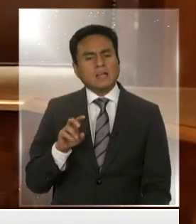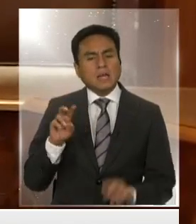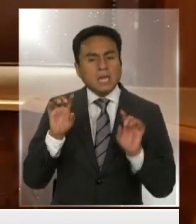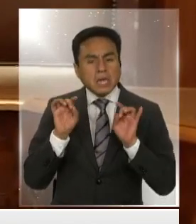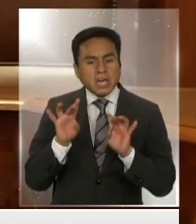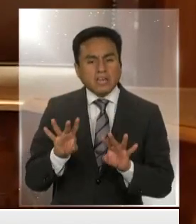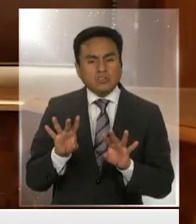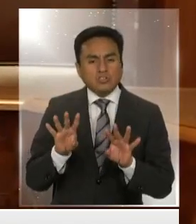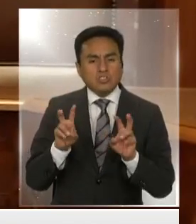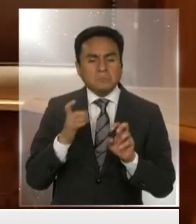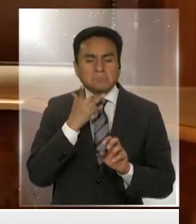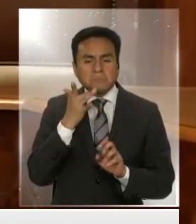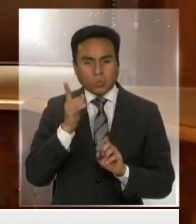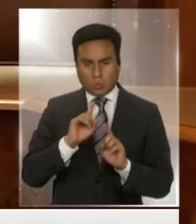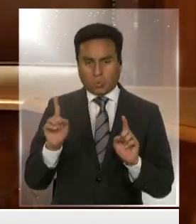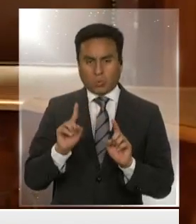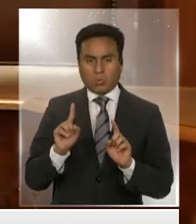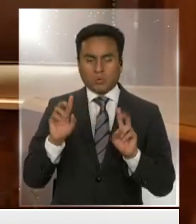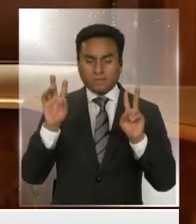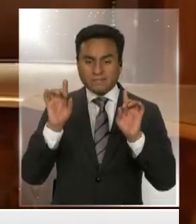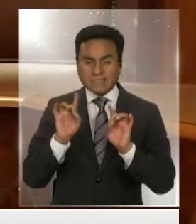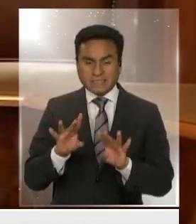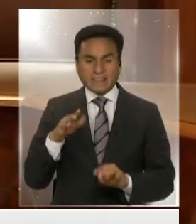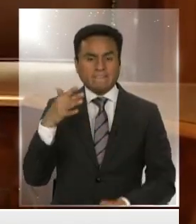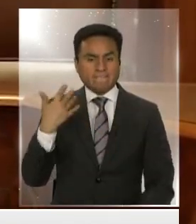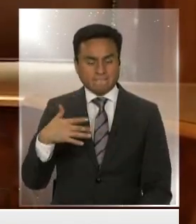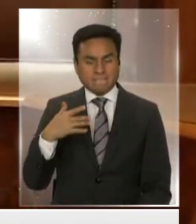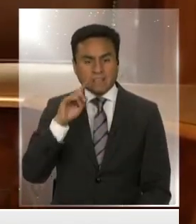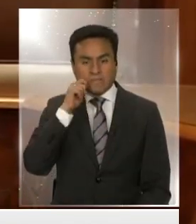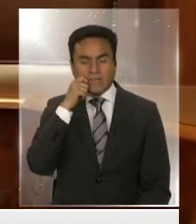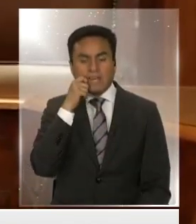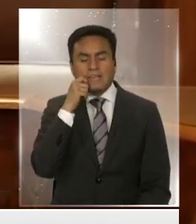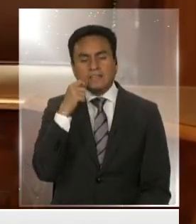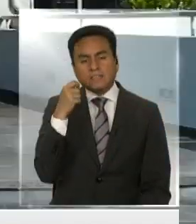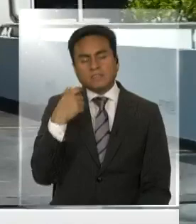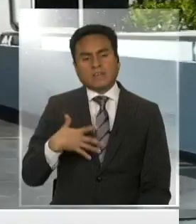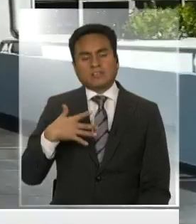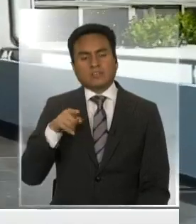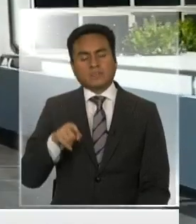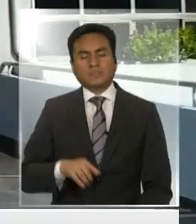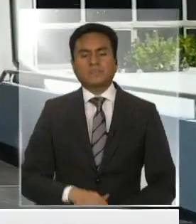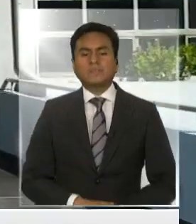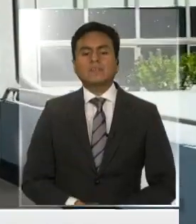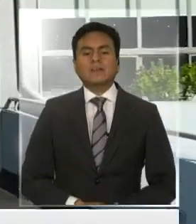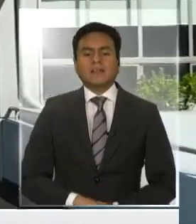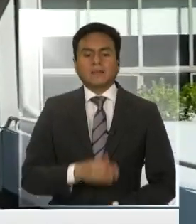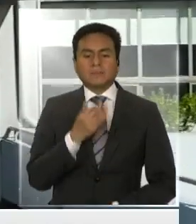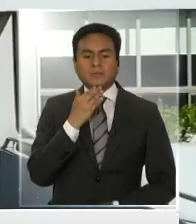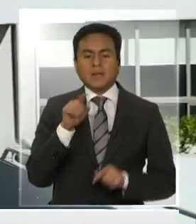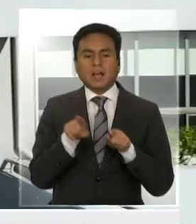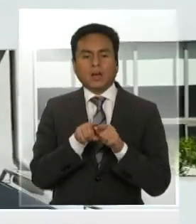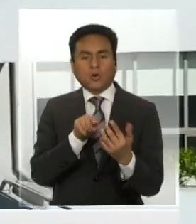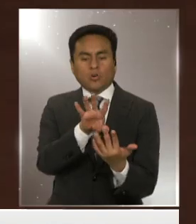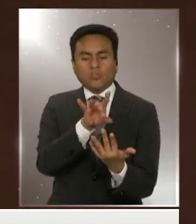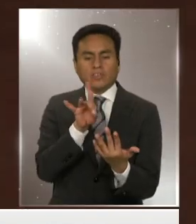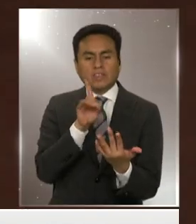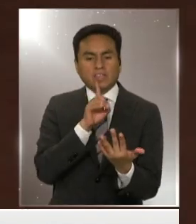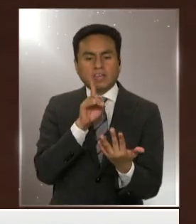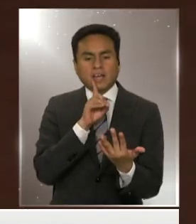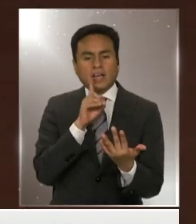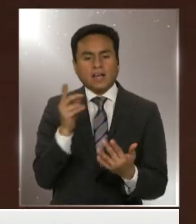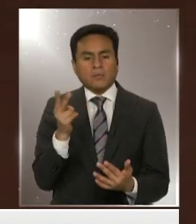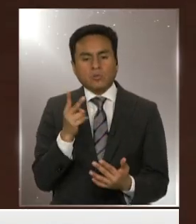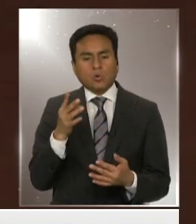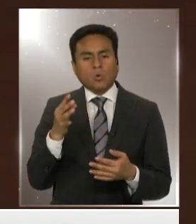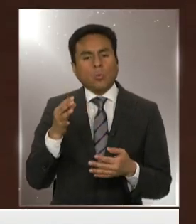hechos menores, se han tratado de hechos de mucha significación. De esta manera, las opciones que tenían ambos jueces